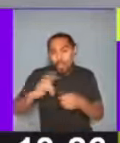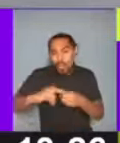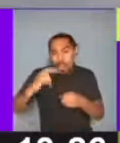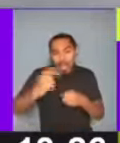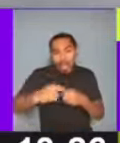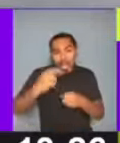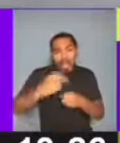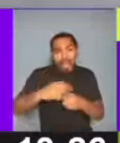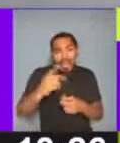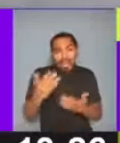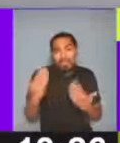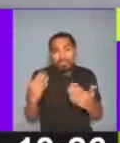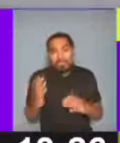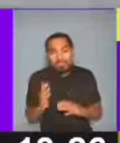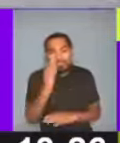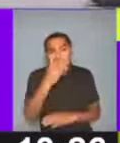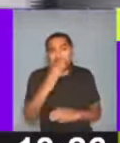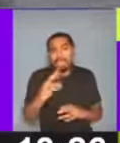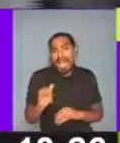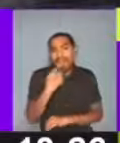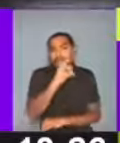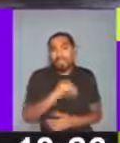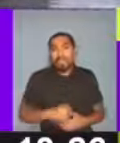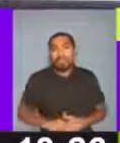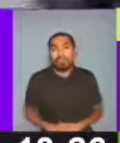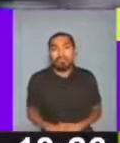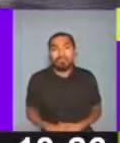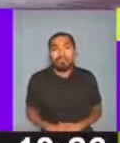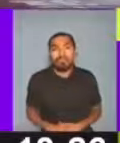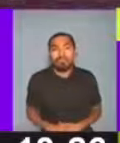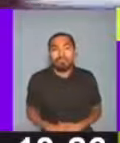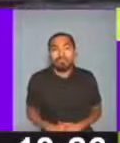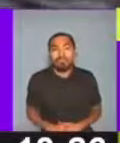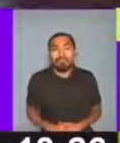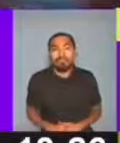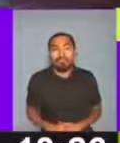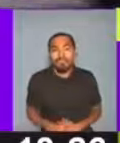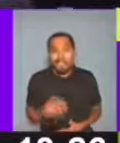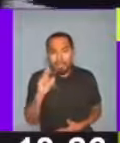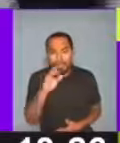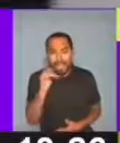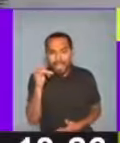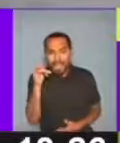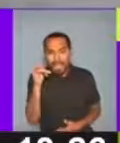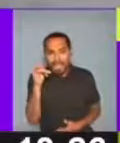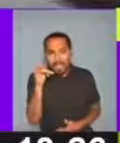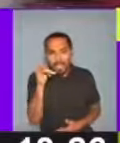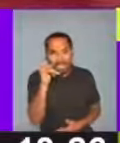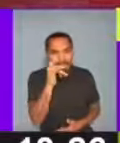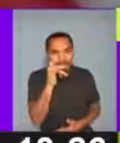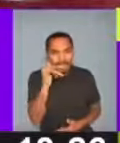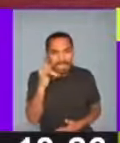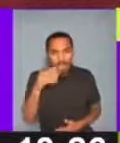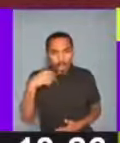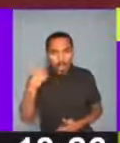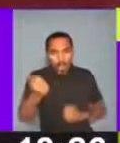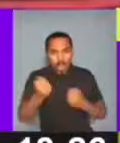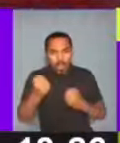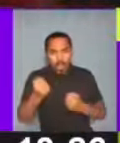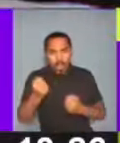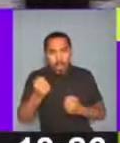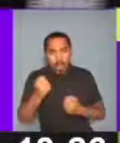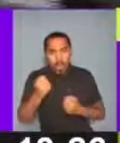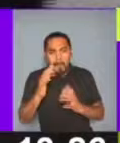ejemplo, mirá, fíjate, después vos, David Cerrudo, que está conmigo, va a correr un poquito la cámara hacia el vehículo blanco. Sí. Otro